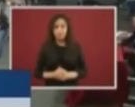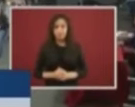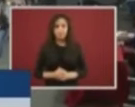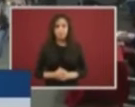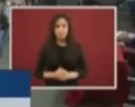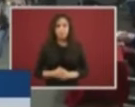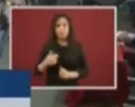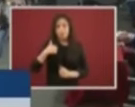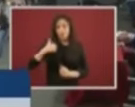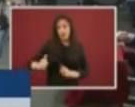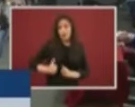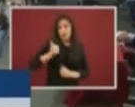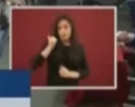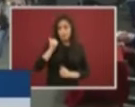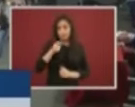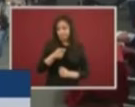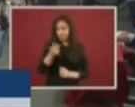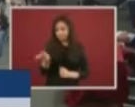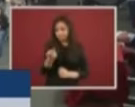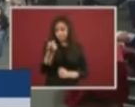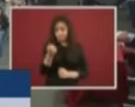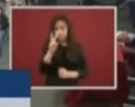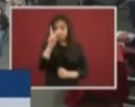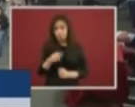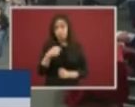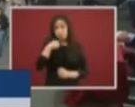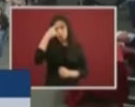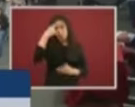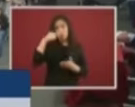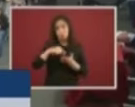quisieran. Pues nos mantenemos todos atentos, doctora